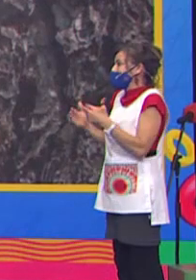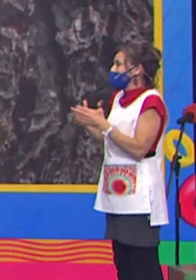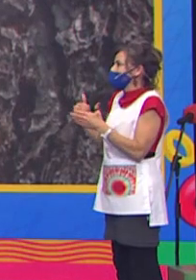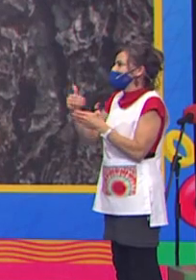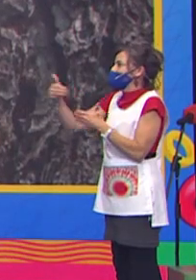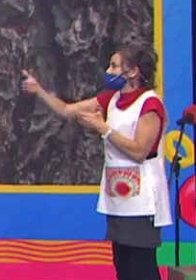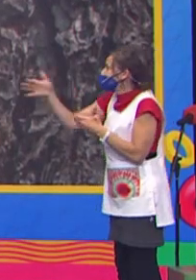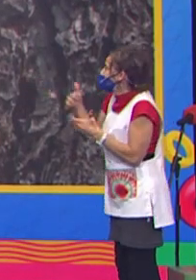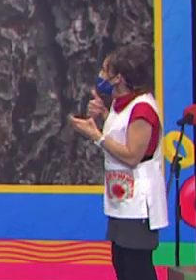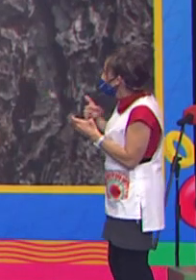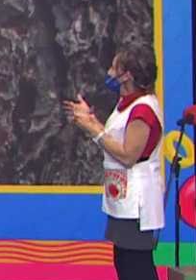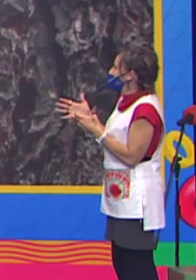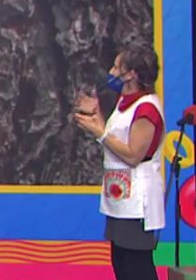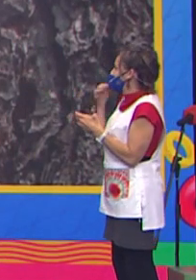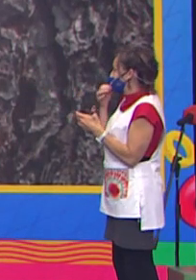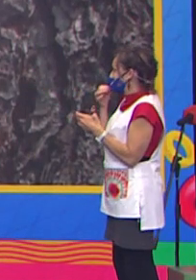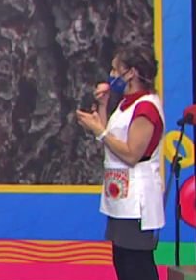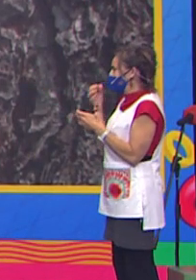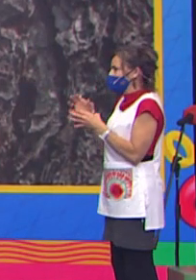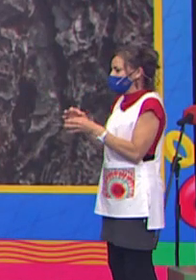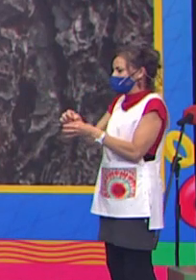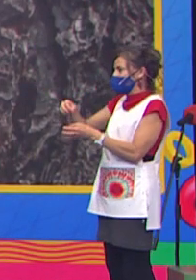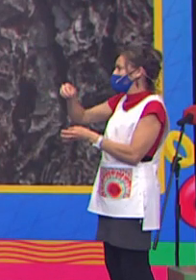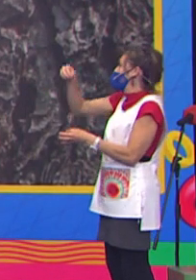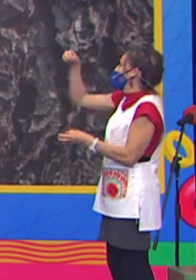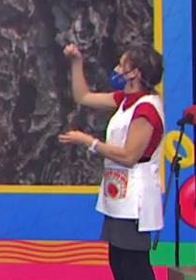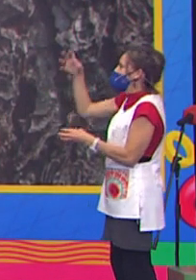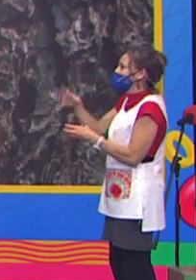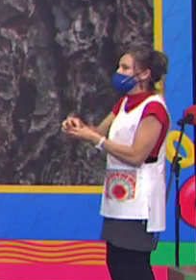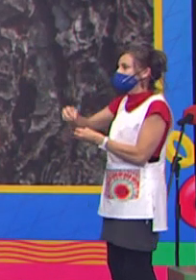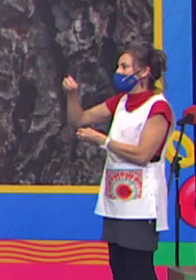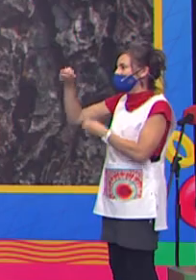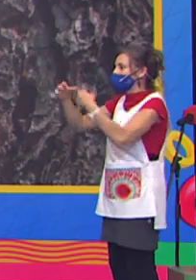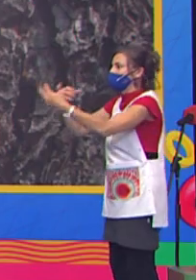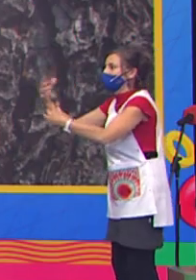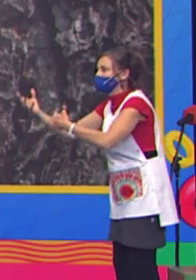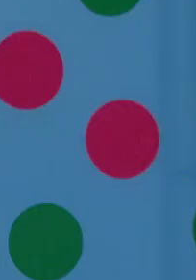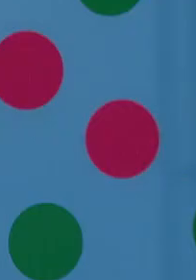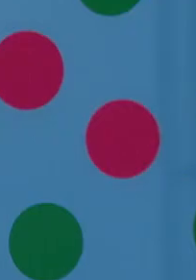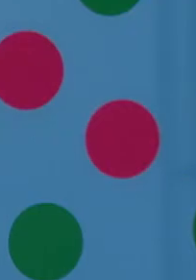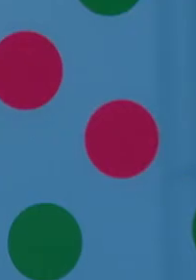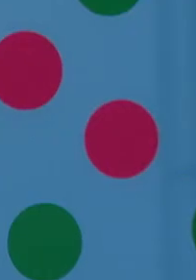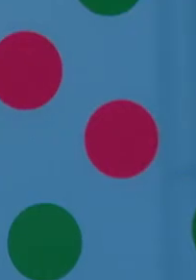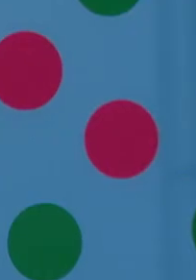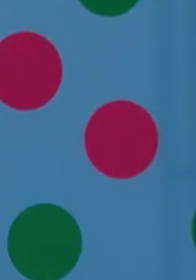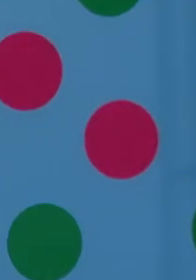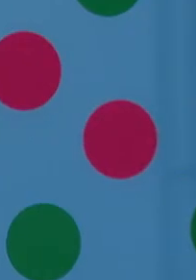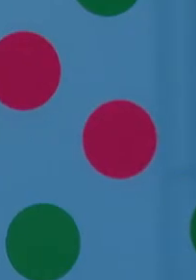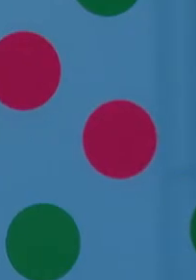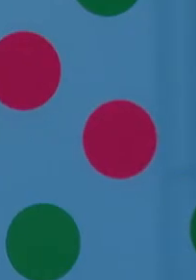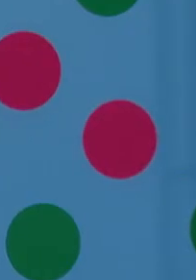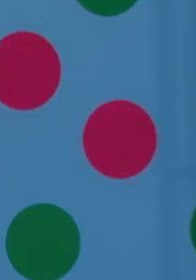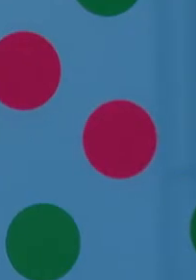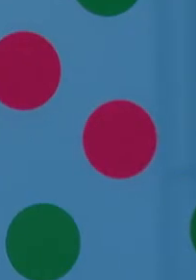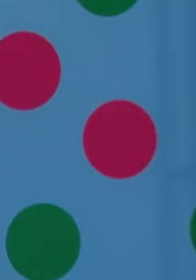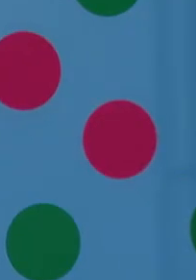que disimula con el paisaje. Sí. Por ejemplo, una ave muy larga que puede parecer una rama más del pastizal en donde